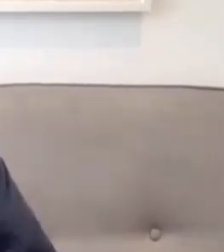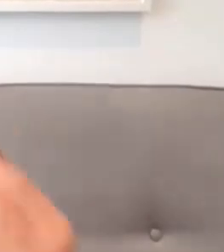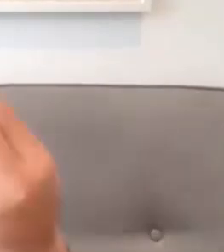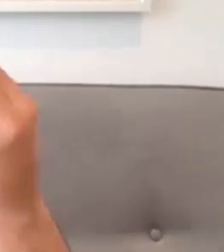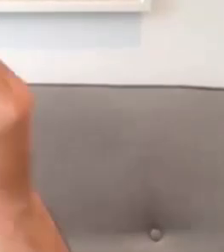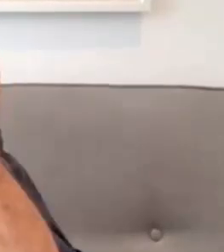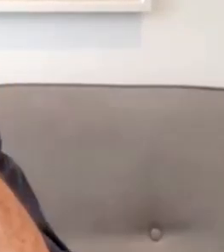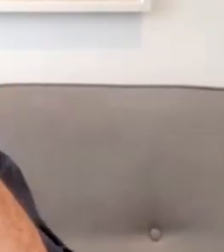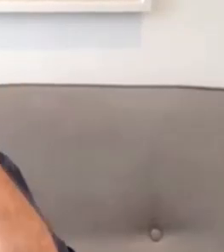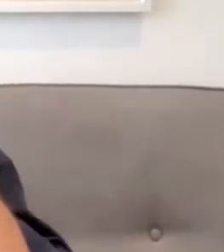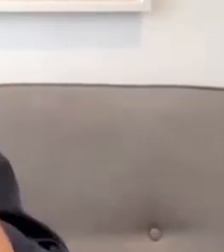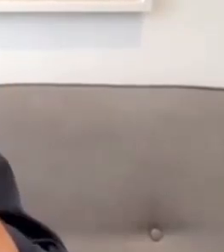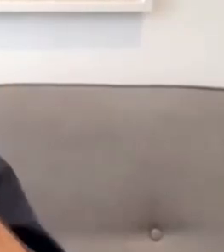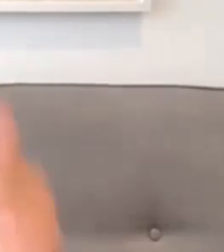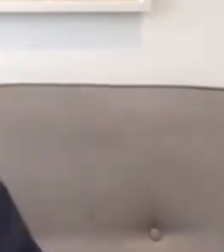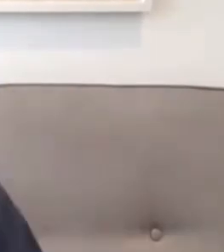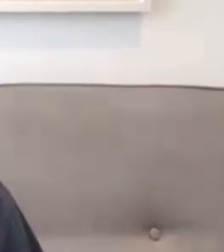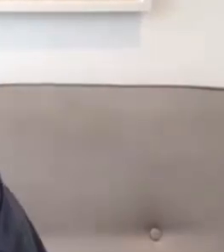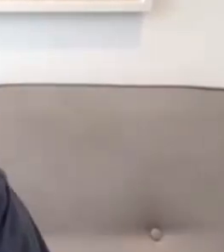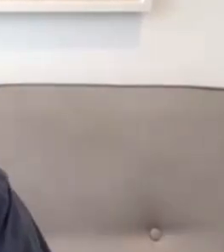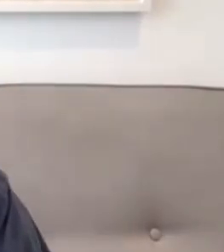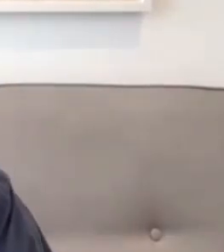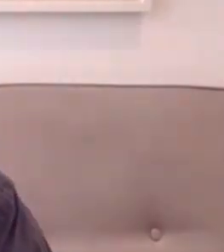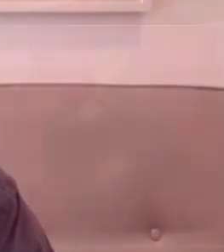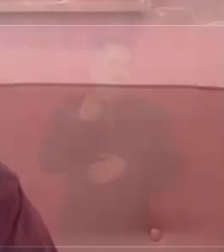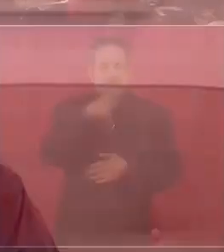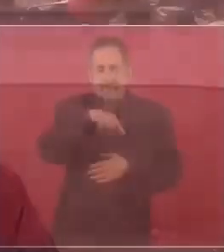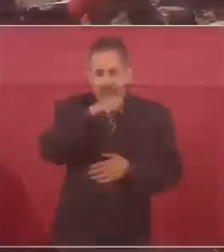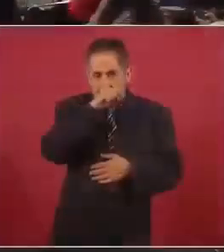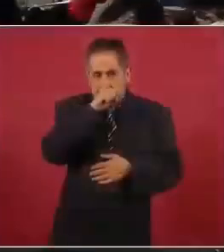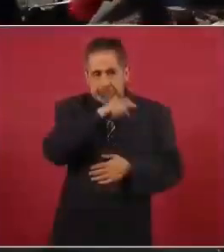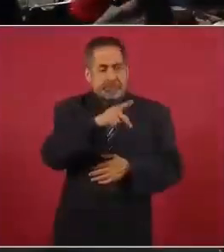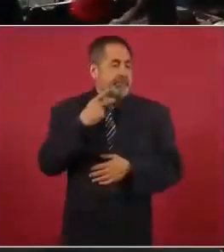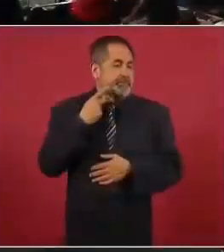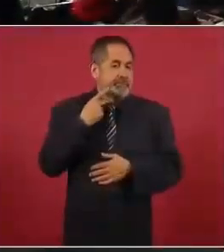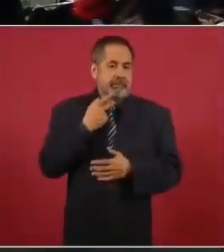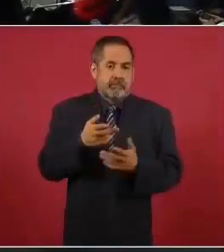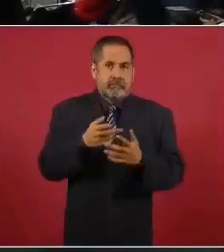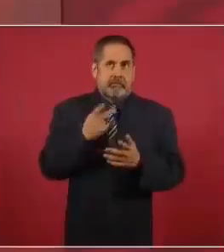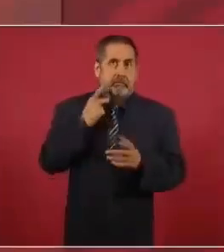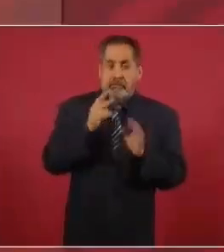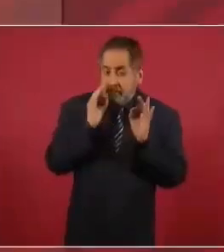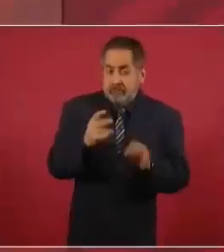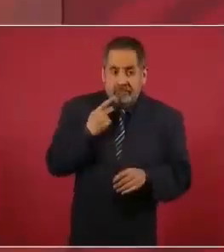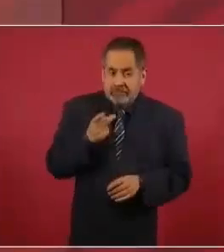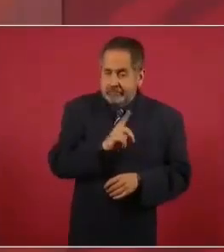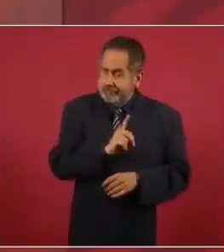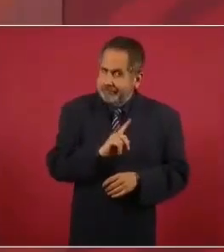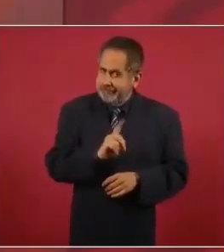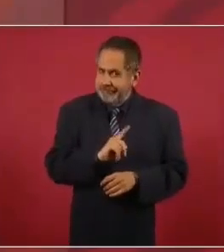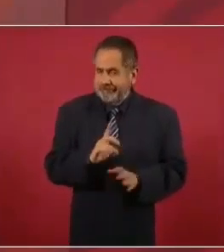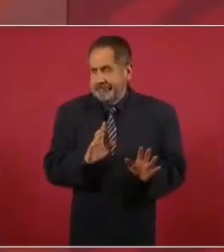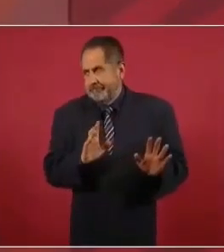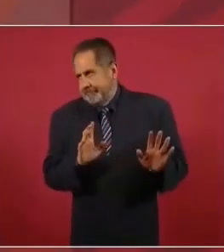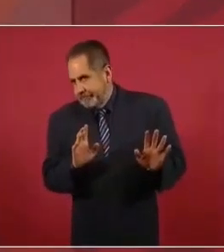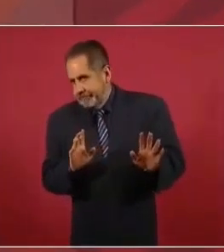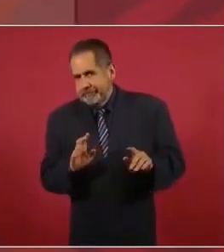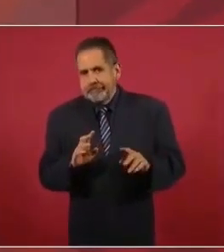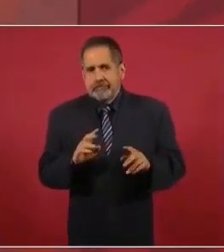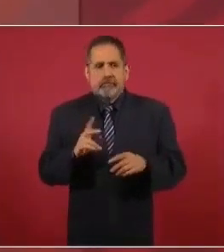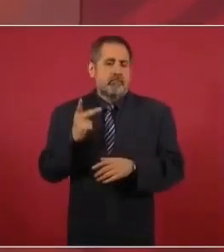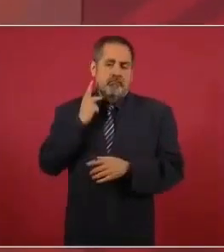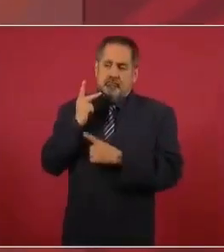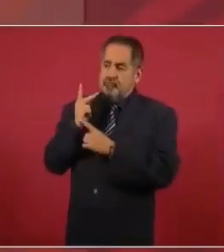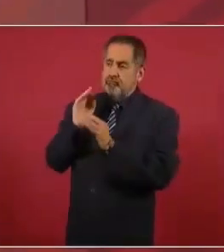Obrador, hoy el presidente exhibió que Diego Sinué, el gobernador de Guanajuato,